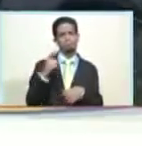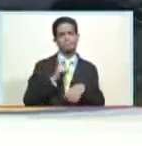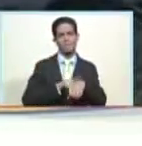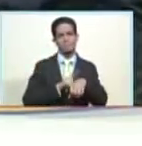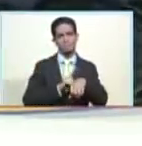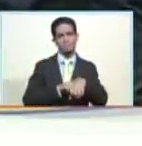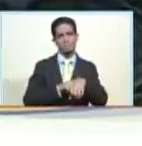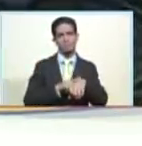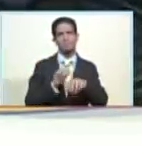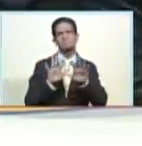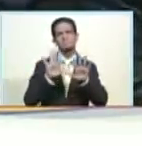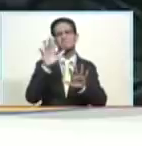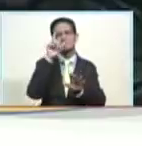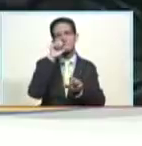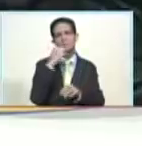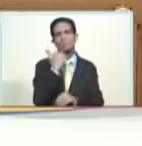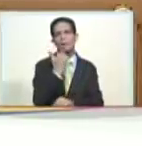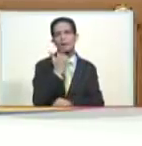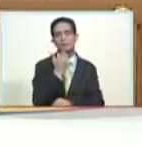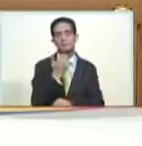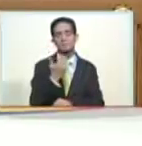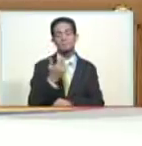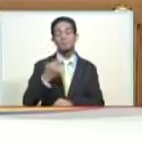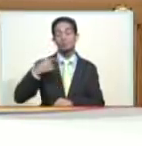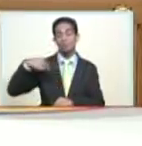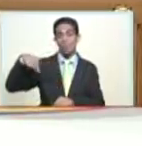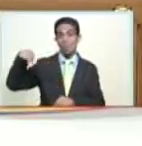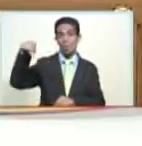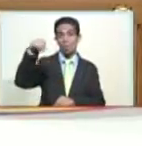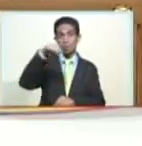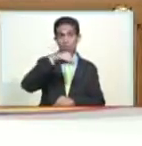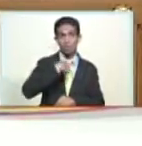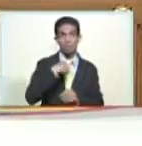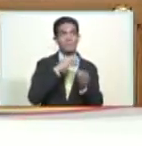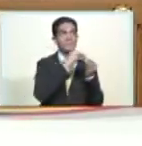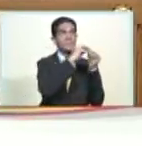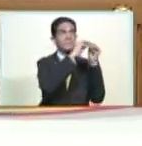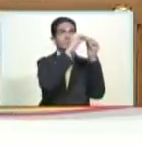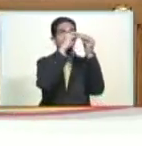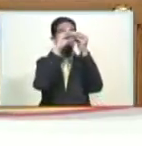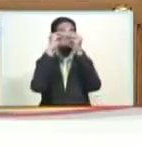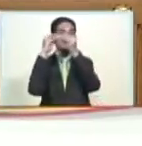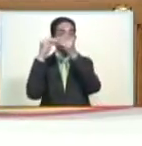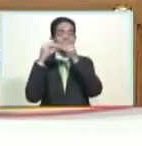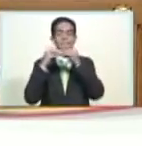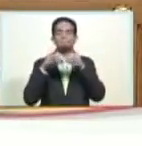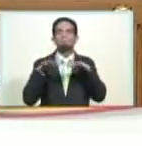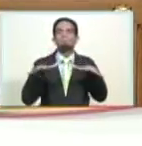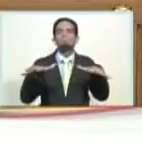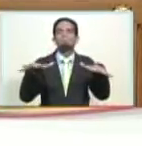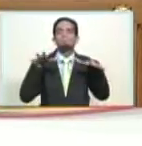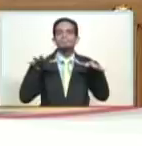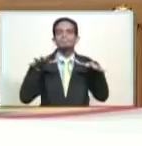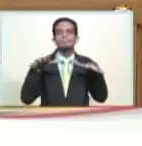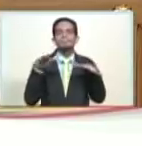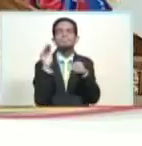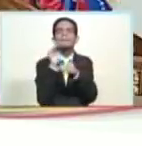Y entre nosotros y nosotras pusimos este Palacio Federal Legislativo, que es un patrimonio cultural de la